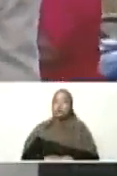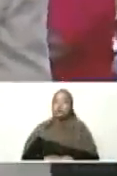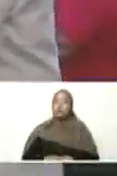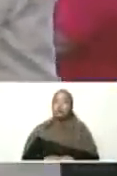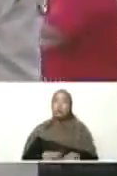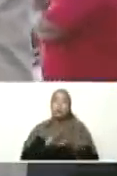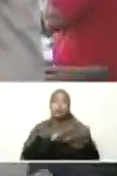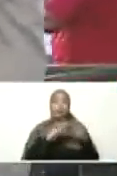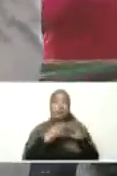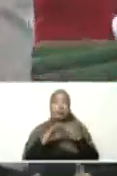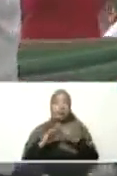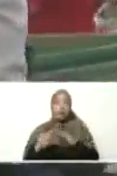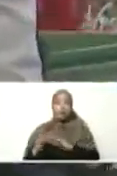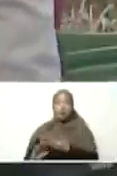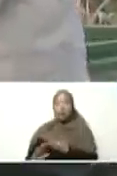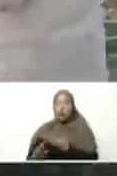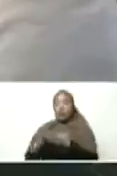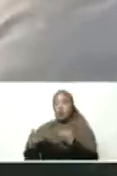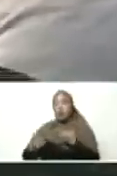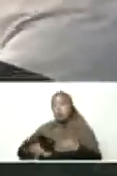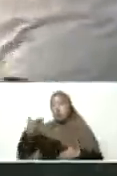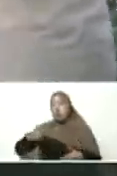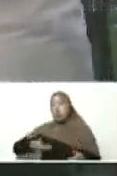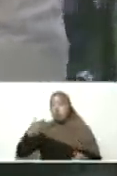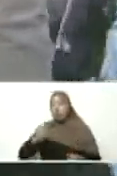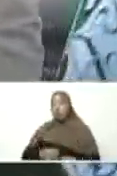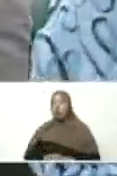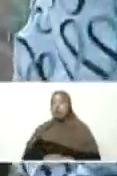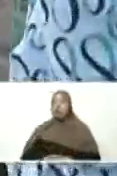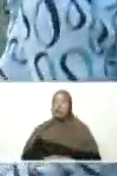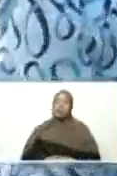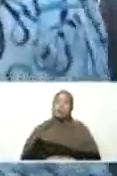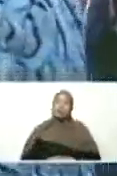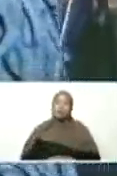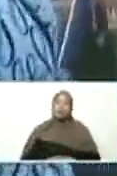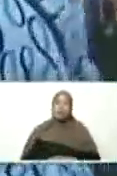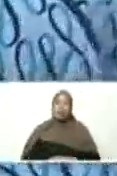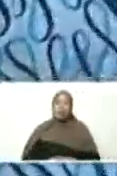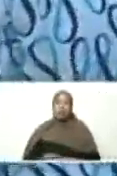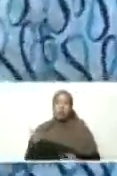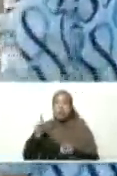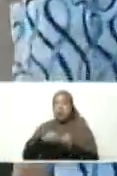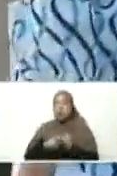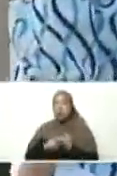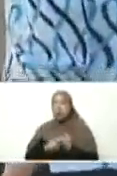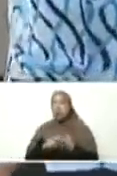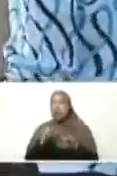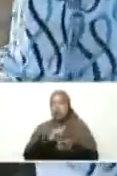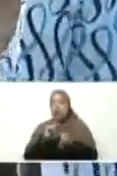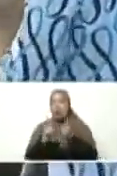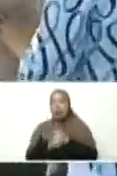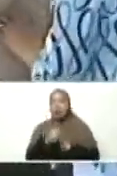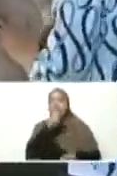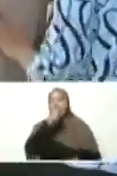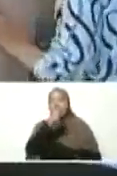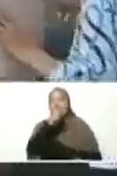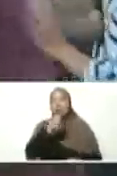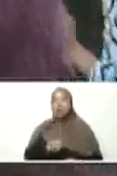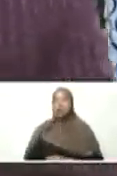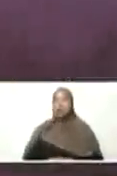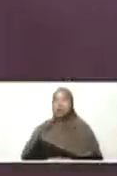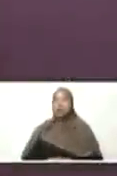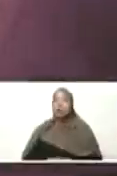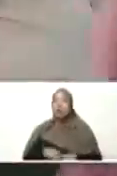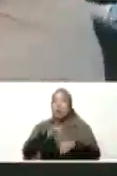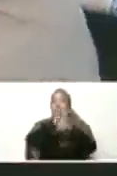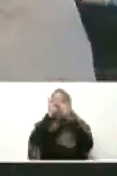comuna. Ámbito de la comuna. Bueno. Silita, ¿qué pasó? Cambiamos el micrófono. Bueno, vamos